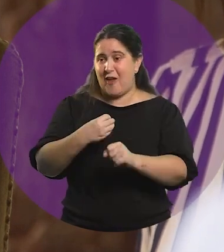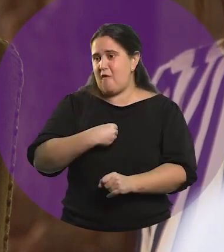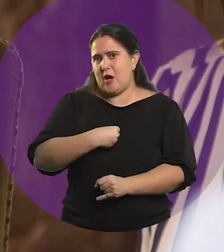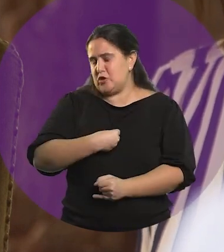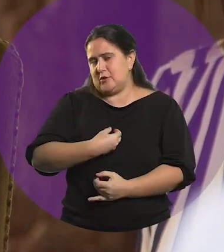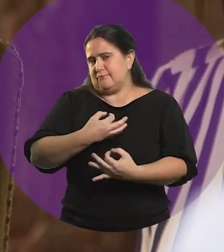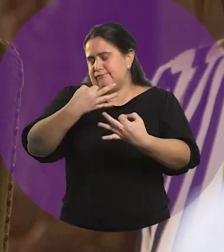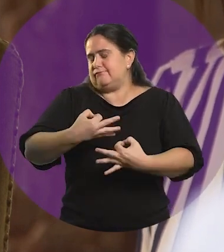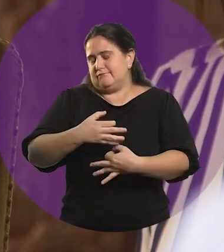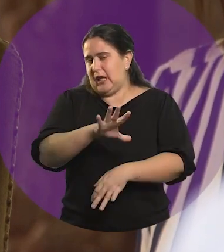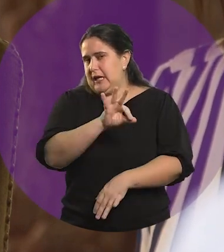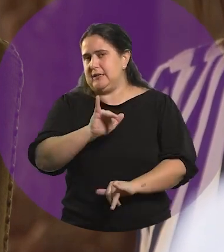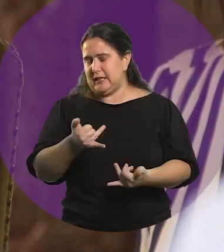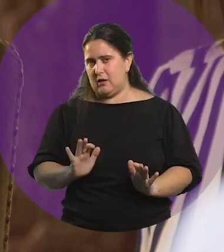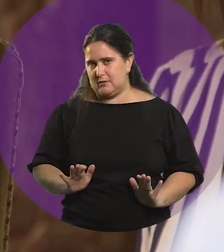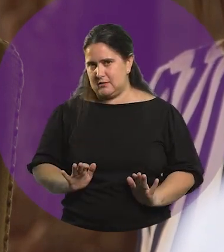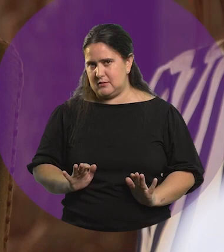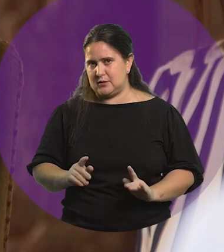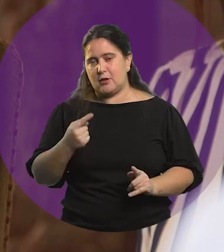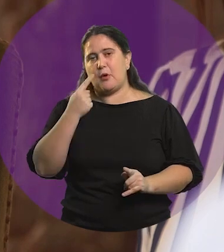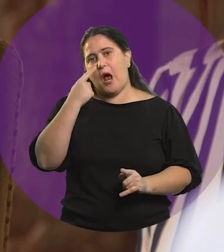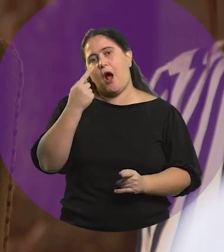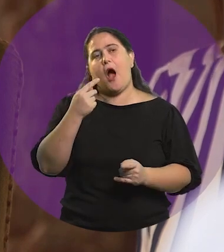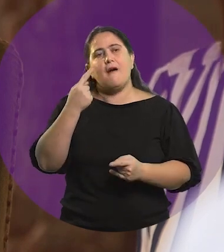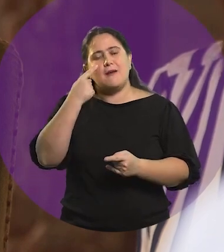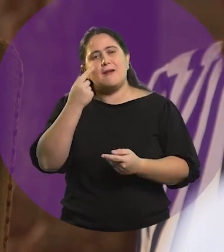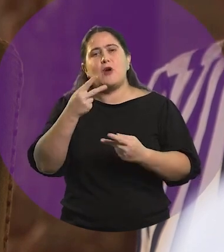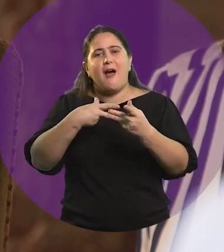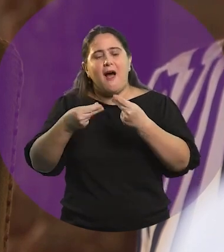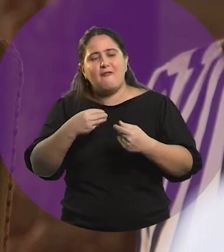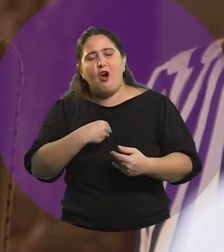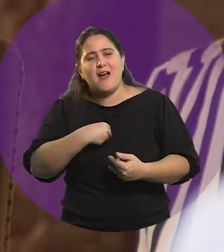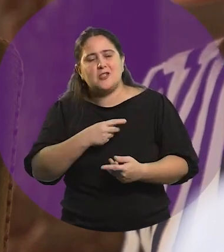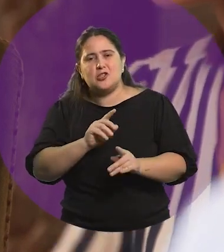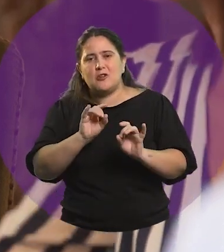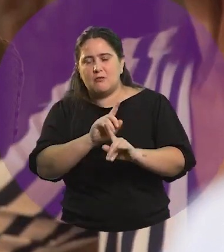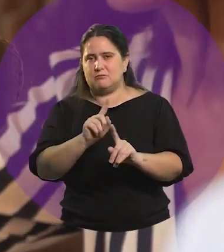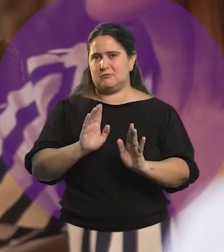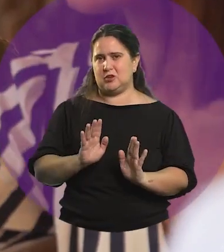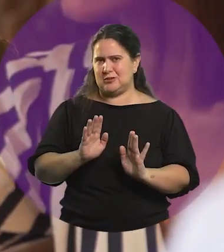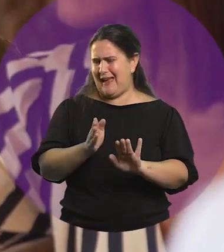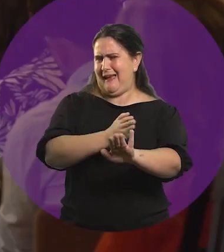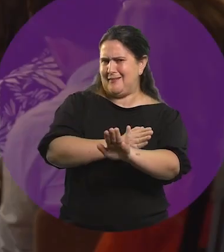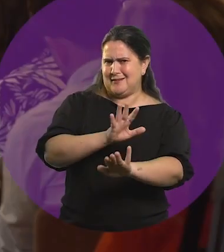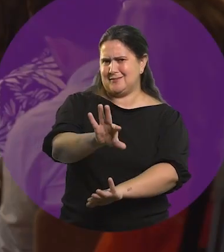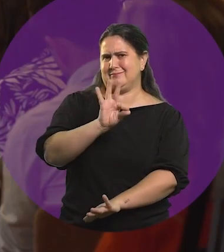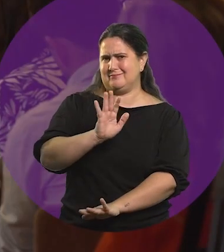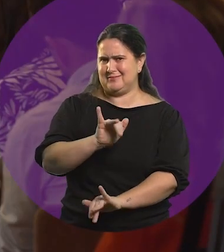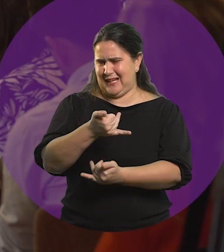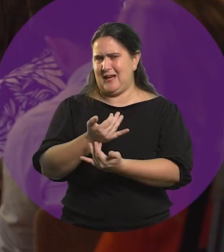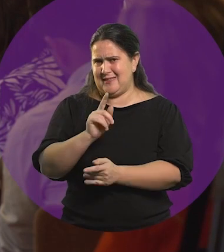vocación está definida. No es que son esos, le hago un test vocacional los últimos 2 años para ver si lo oriento. Ya se definió